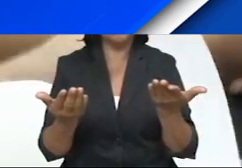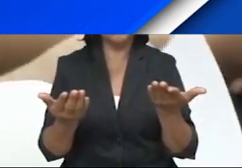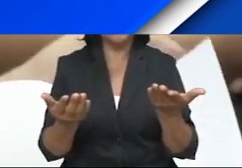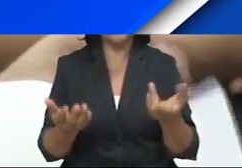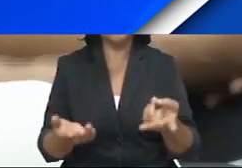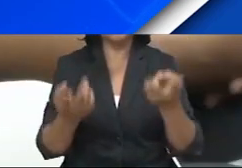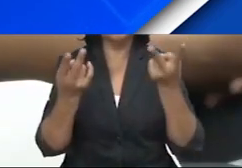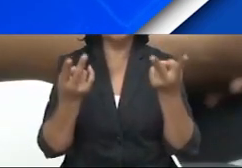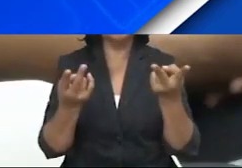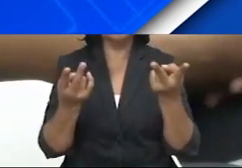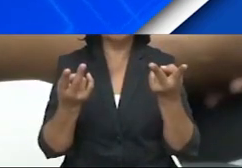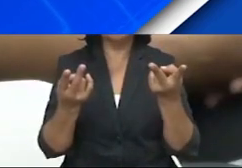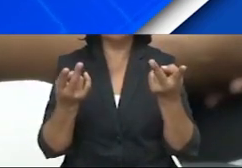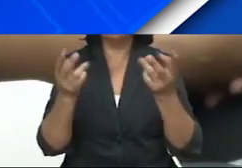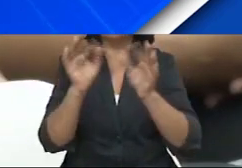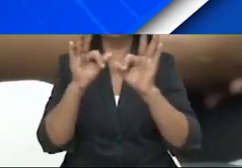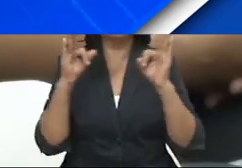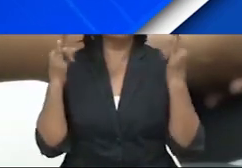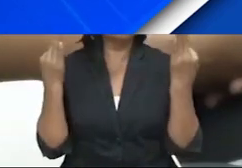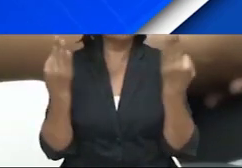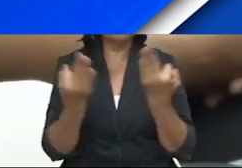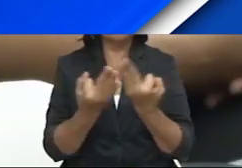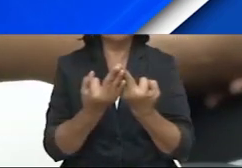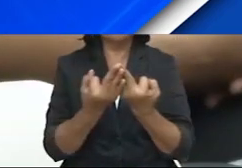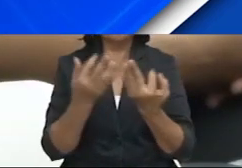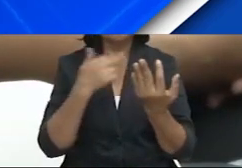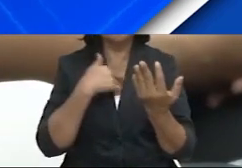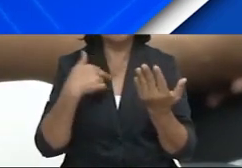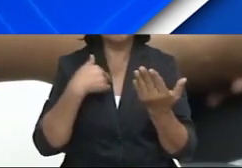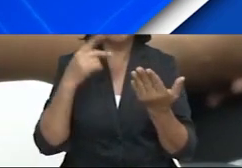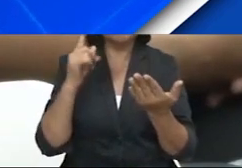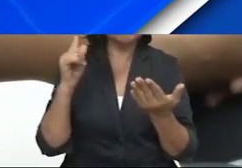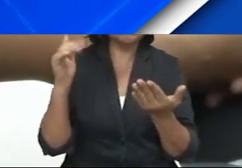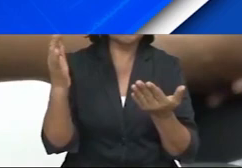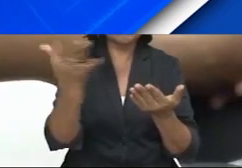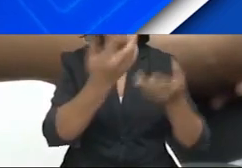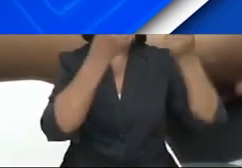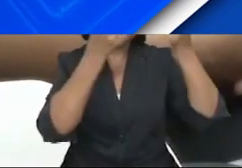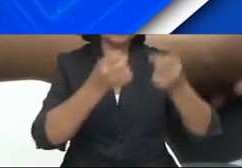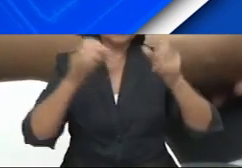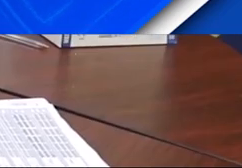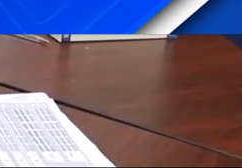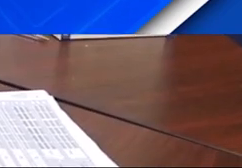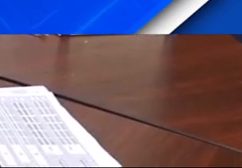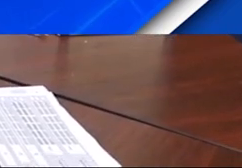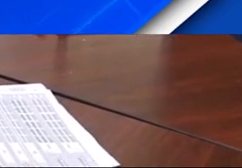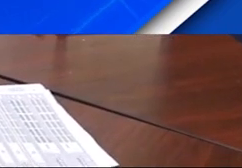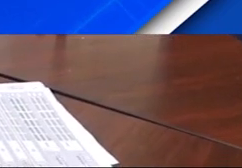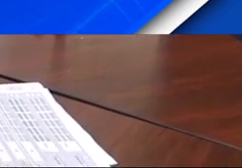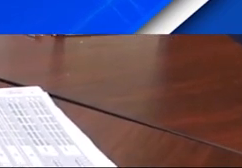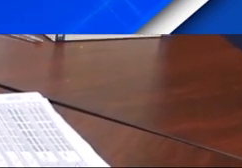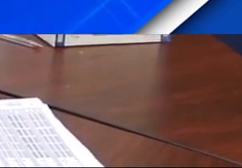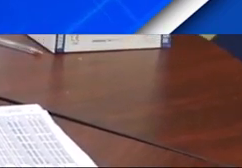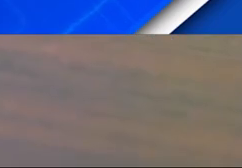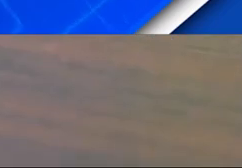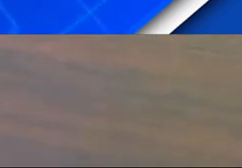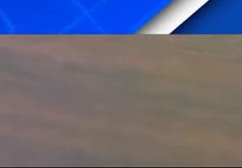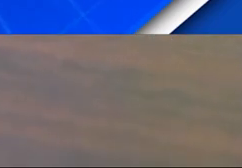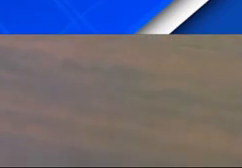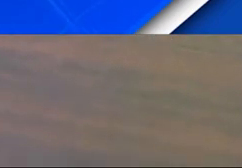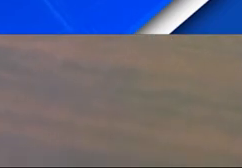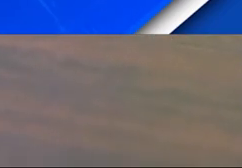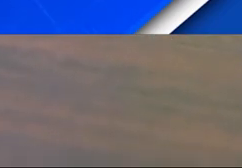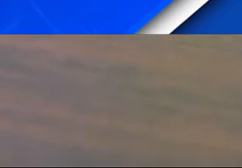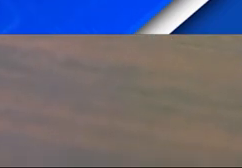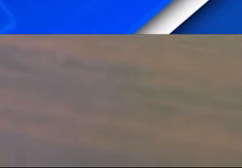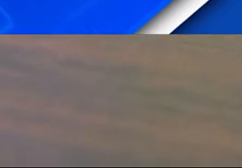vida de la familia y promover el bienestar para todas y todos. Con dicho acuerdo, ambas